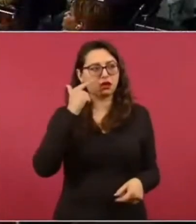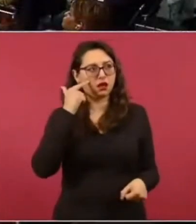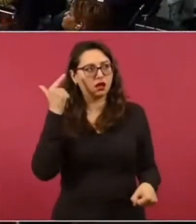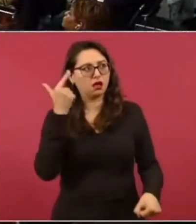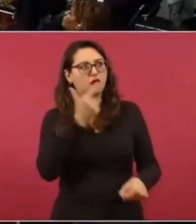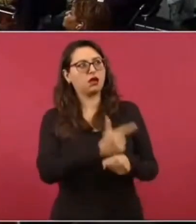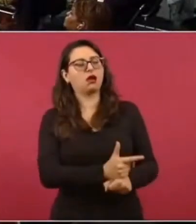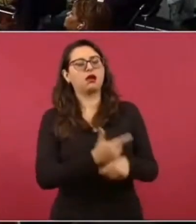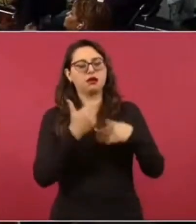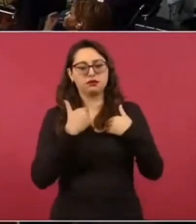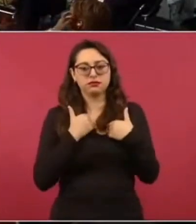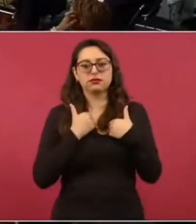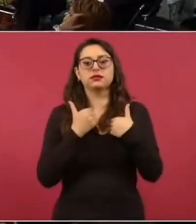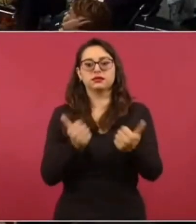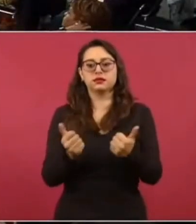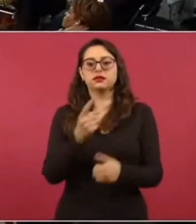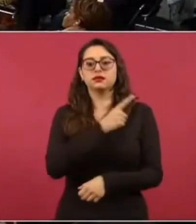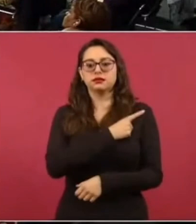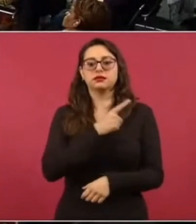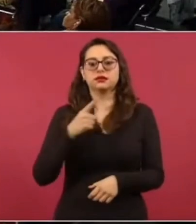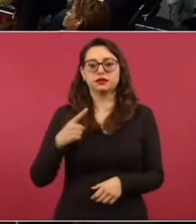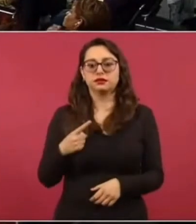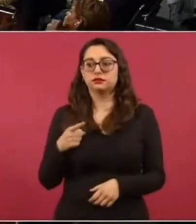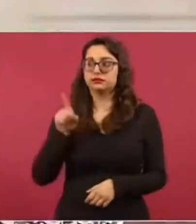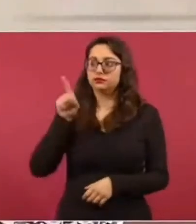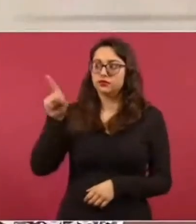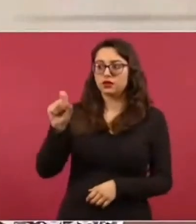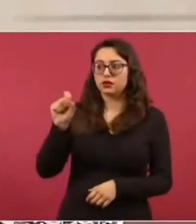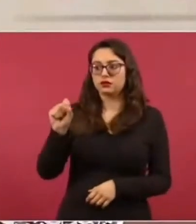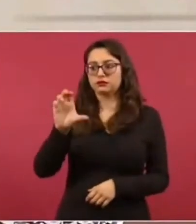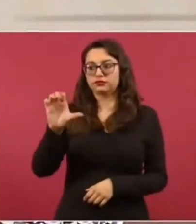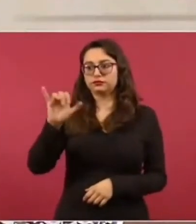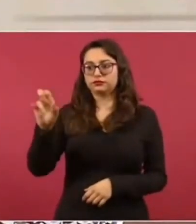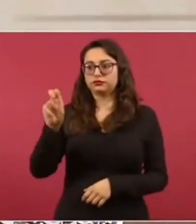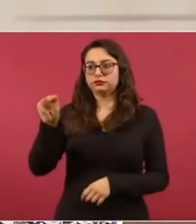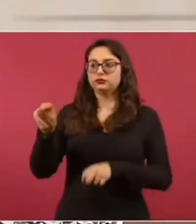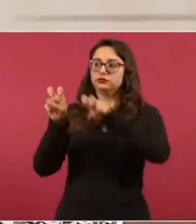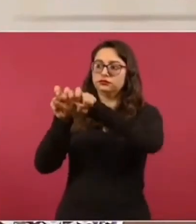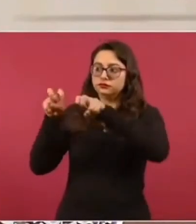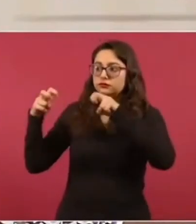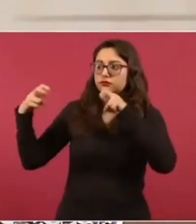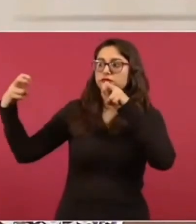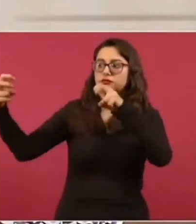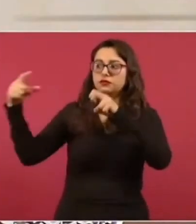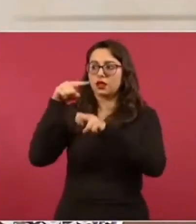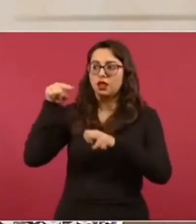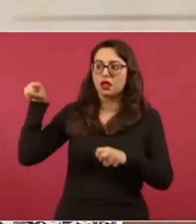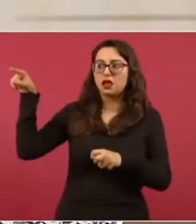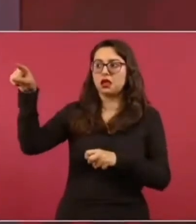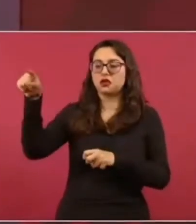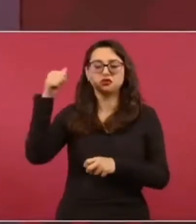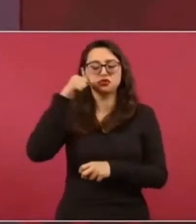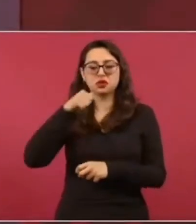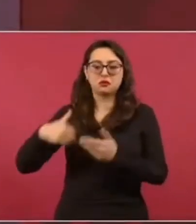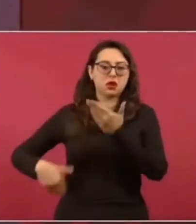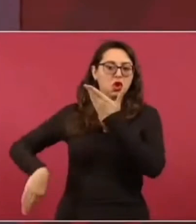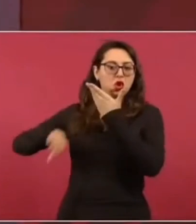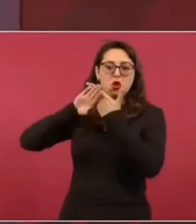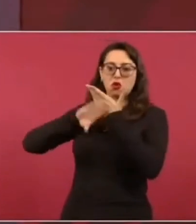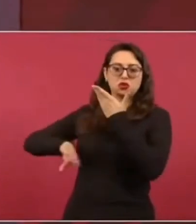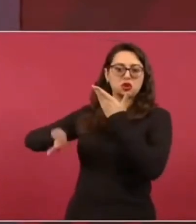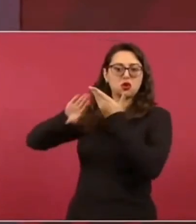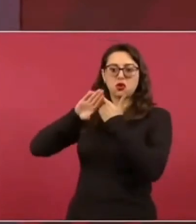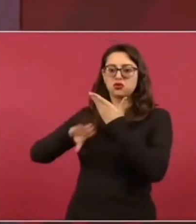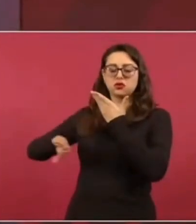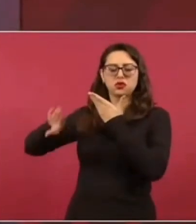Corte están en contra de nuestras propuestas. ¿Por